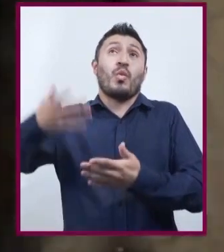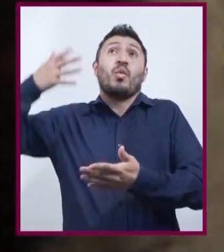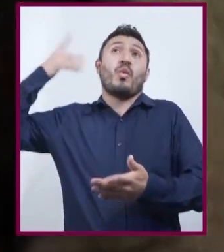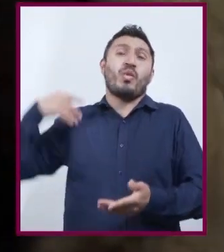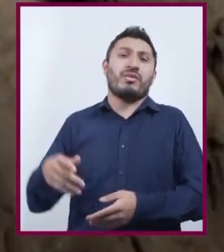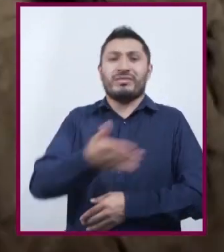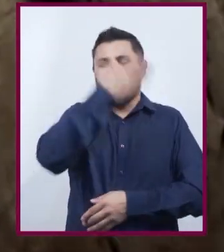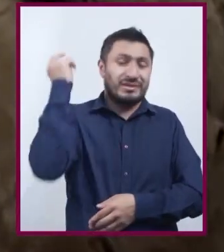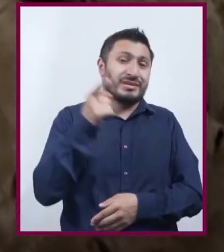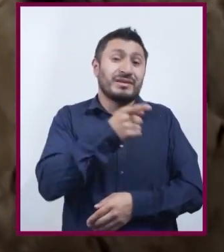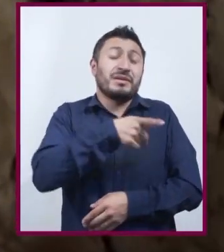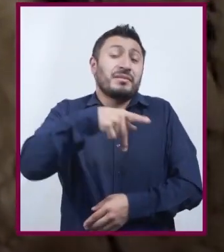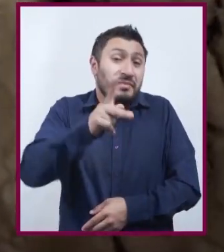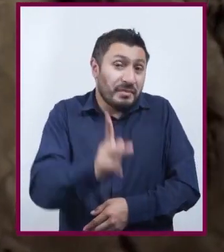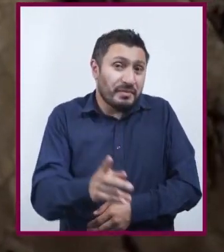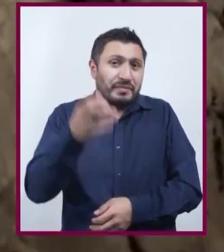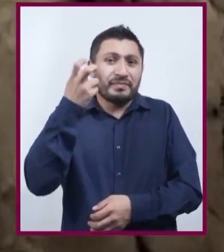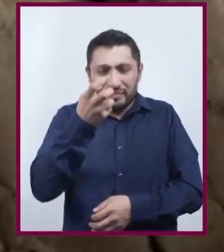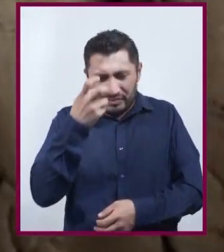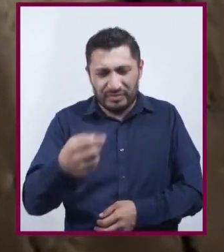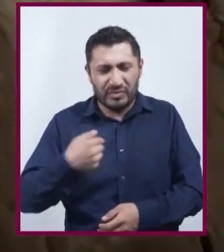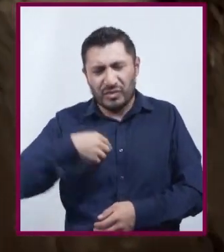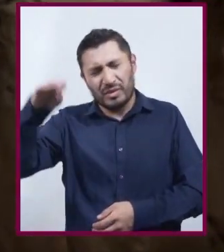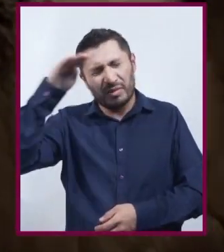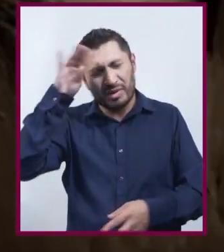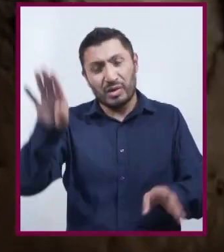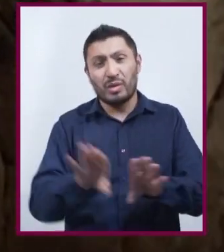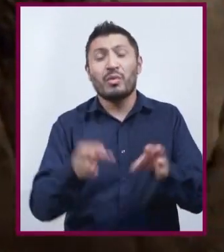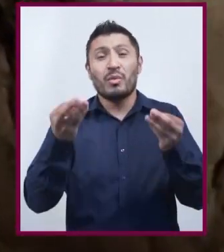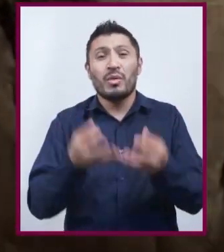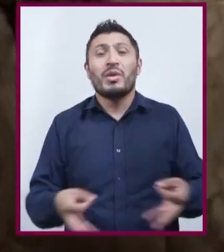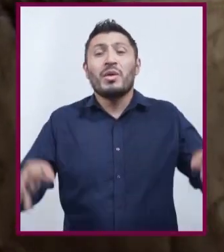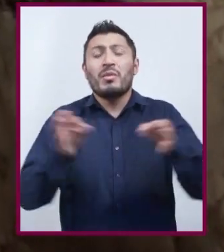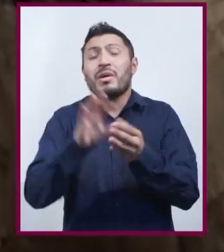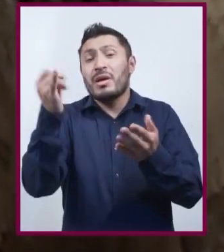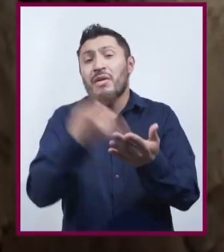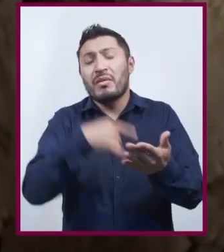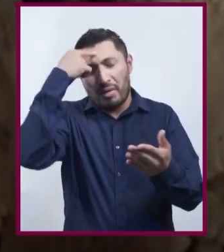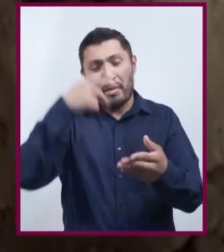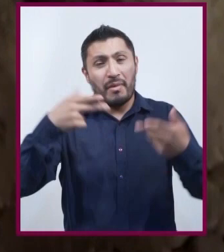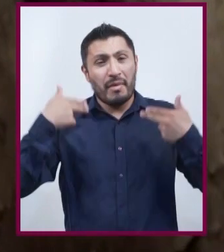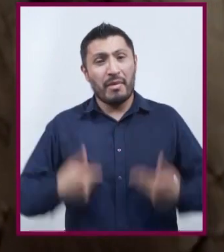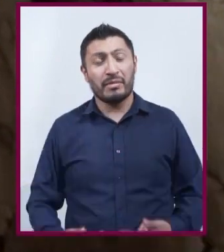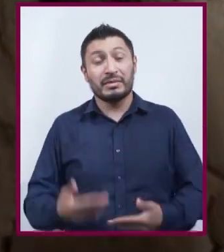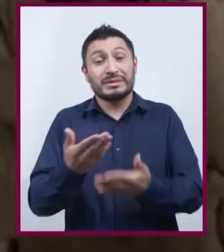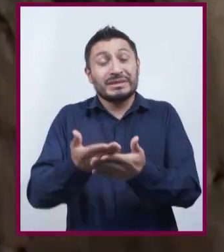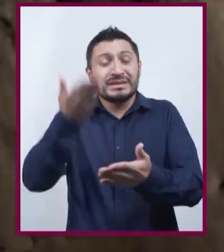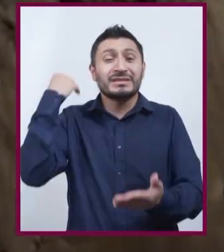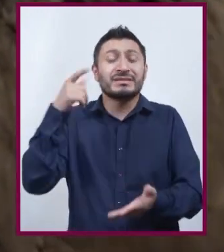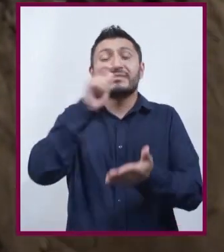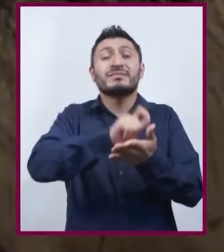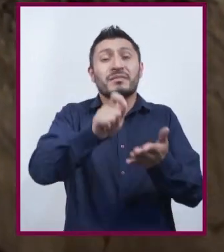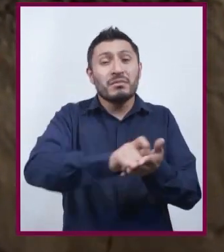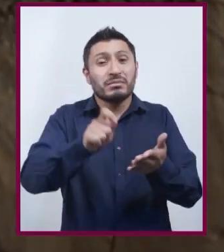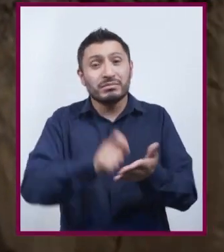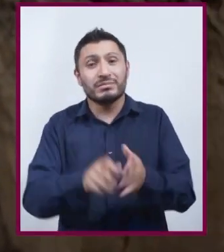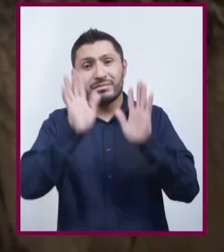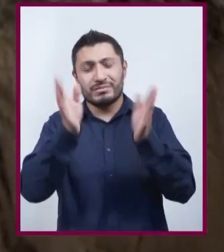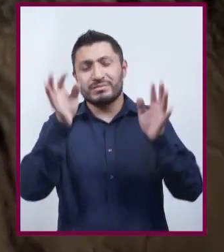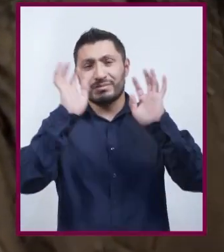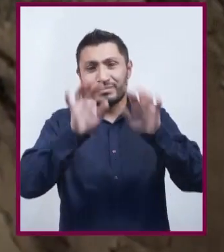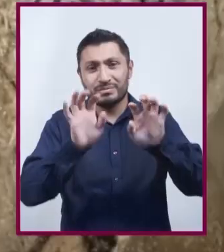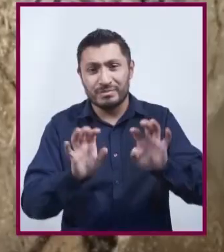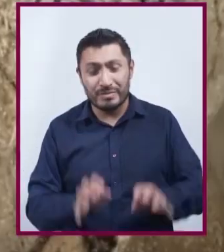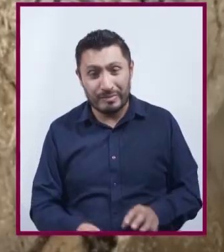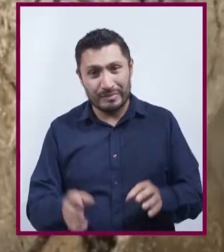cine prehistórico. Yo no sé ustedes, pero sucesos como este me hacen pensar en la importancia de las imágenes para la humanidad.